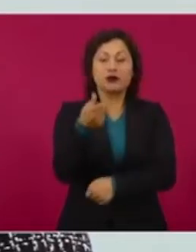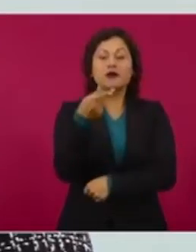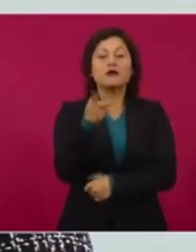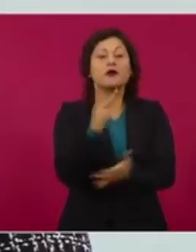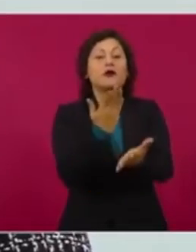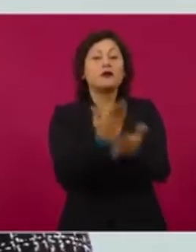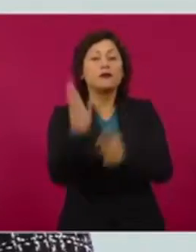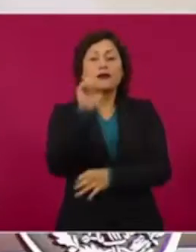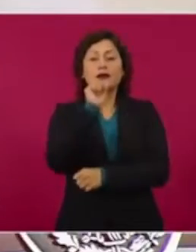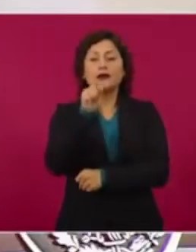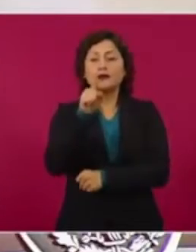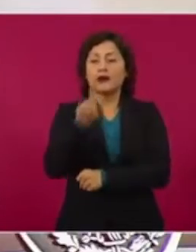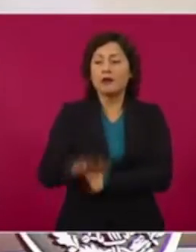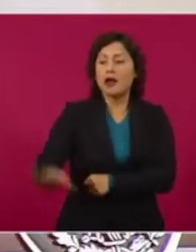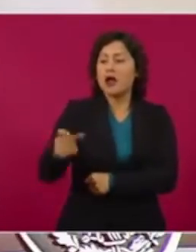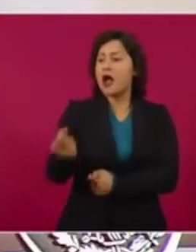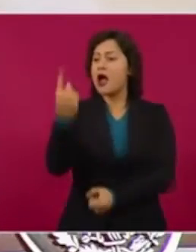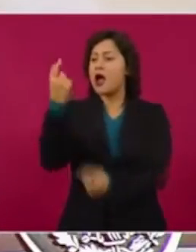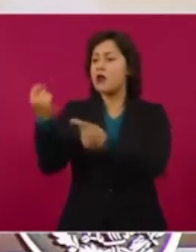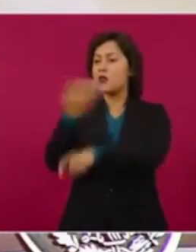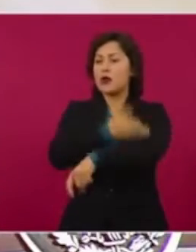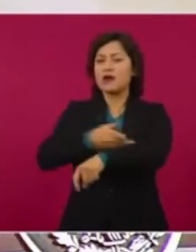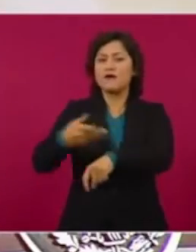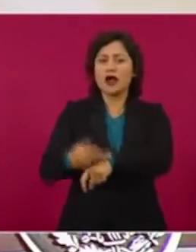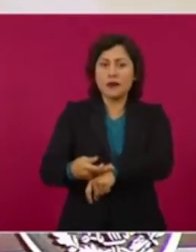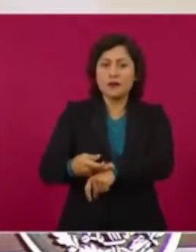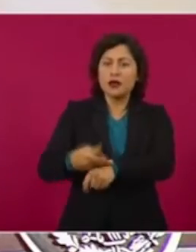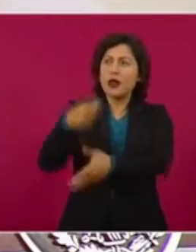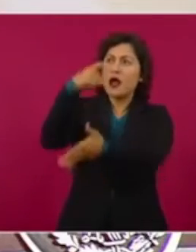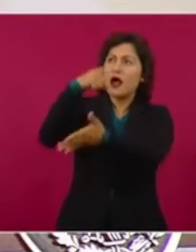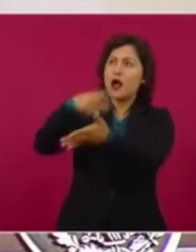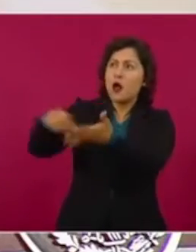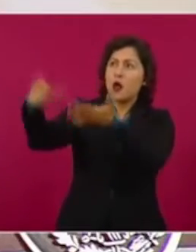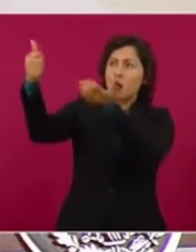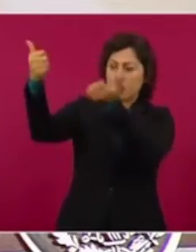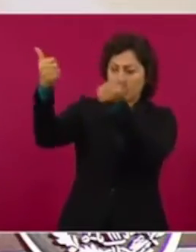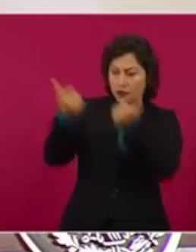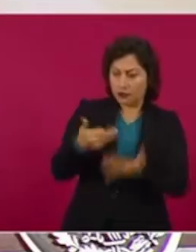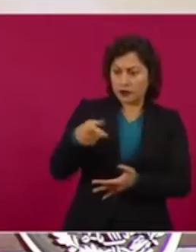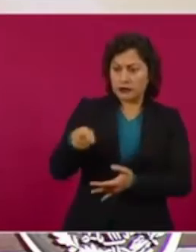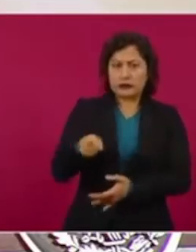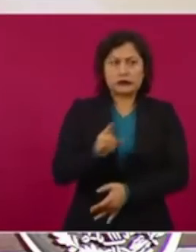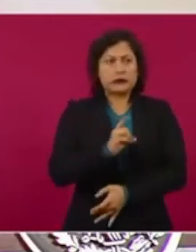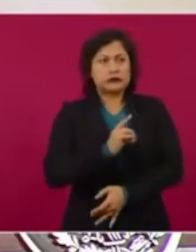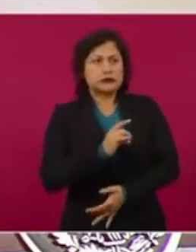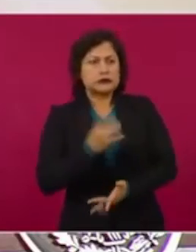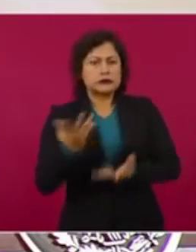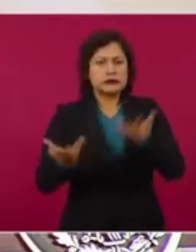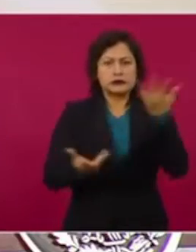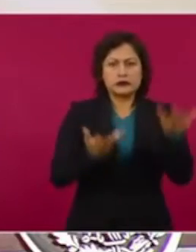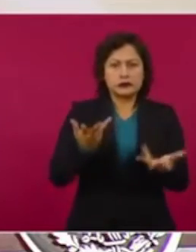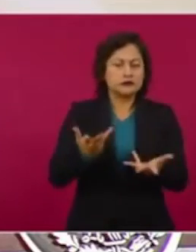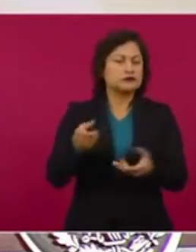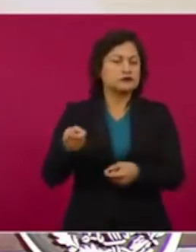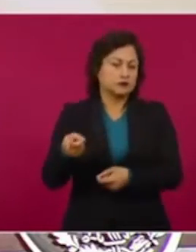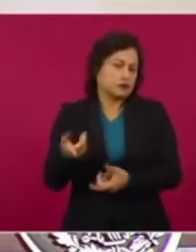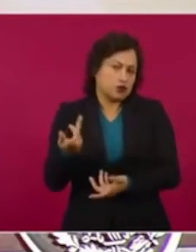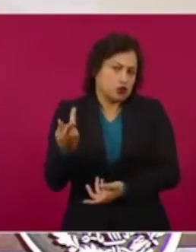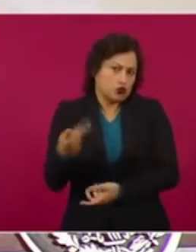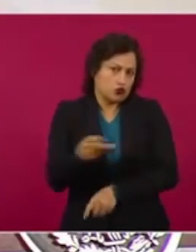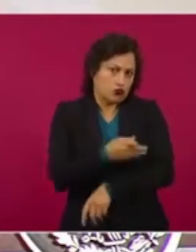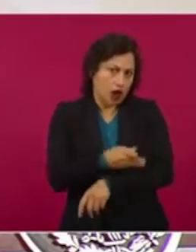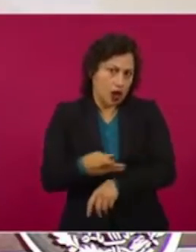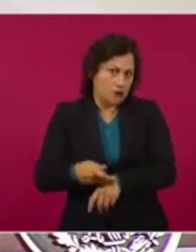de muchas familias que deciden comprar este tipo de vehículos para trasladarse a sus trabajos, a la escuela o